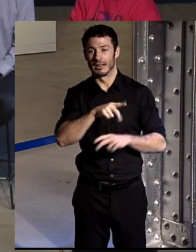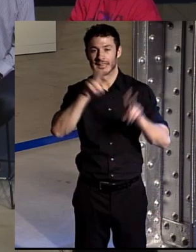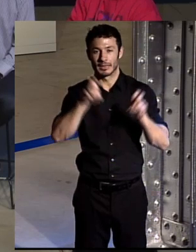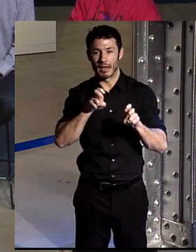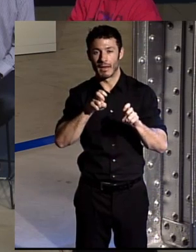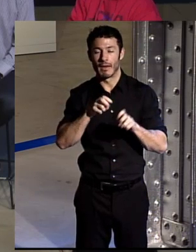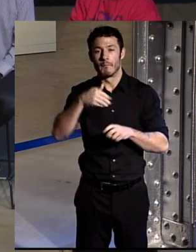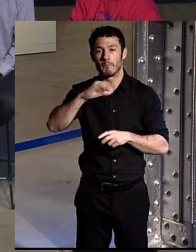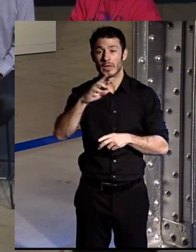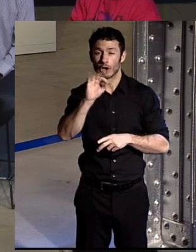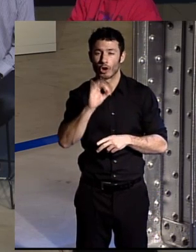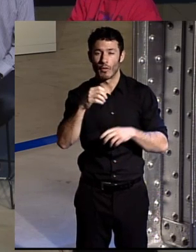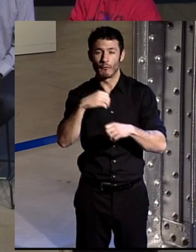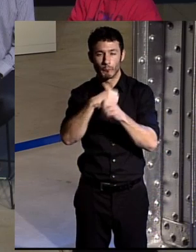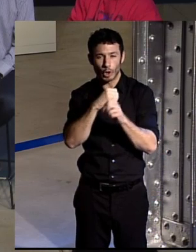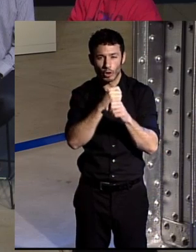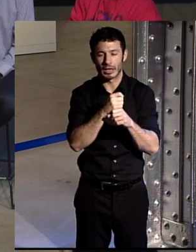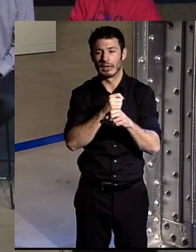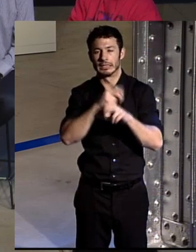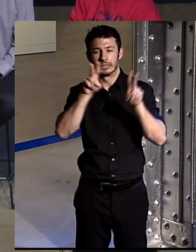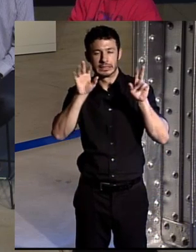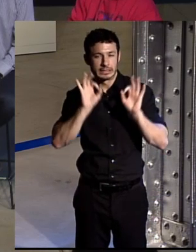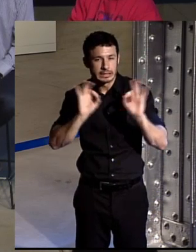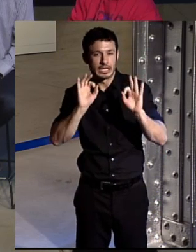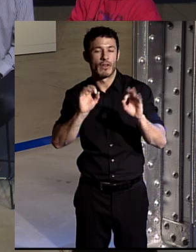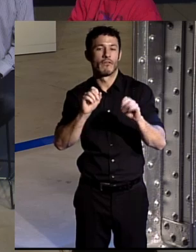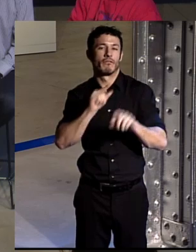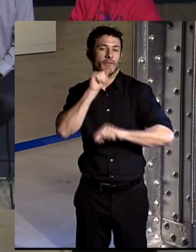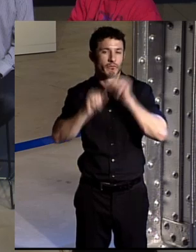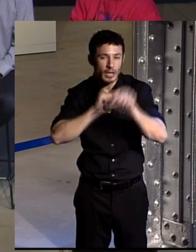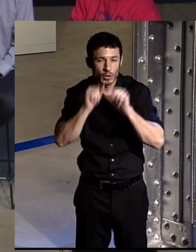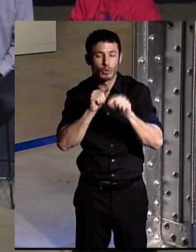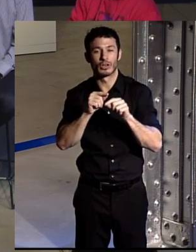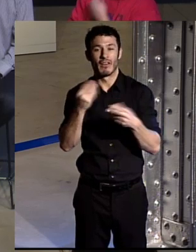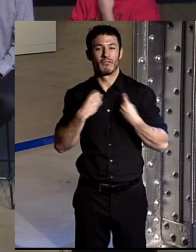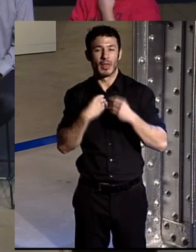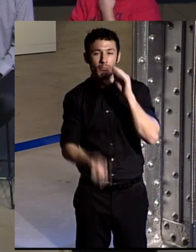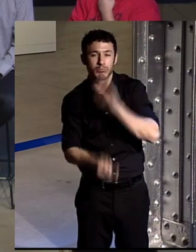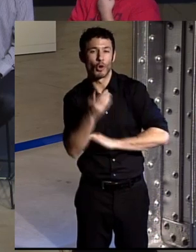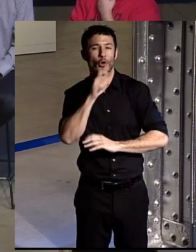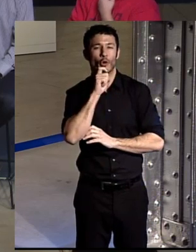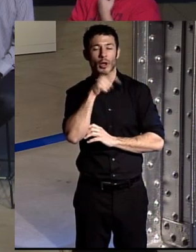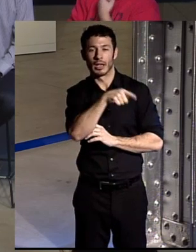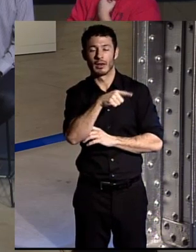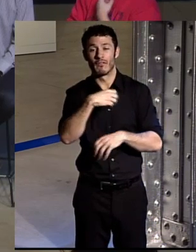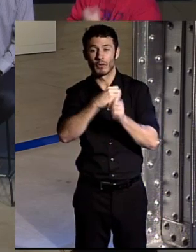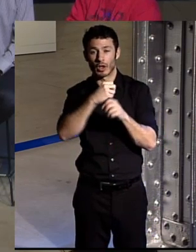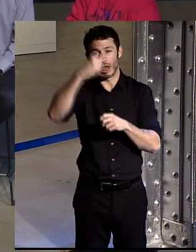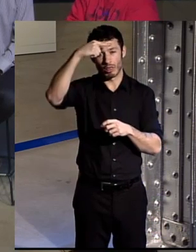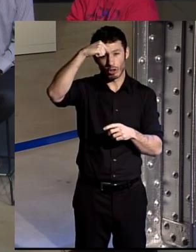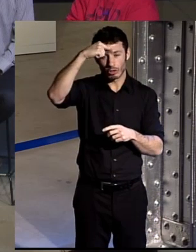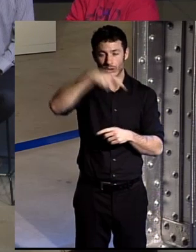este caso de virus, y sobre el origen de la vida, que es lo que él investiga? Él es doctor en biología, trabaja en